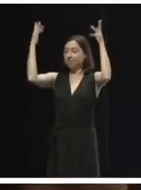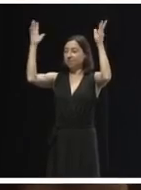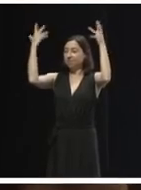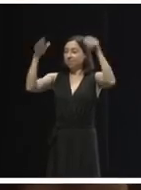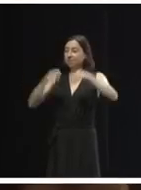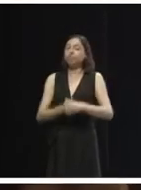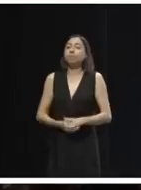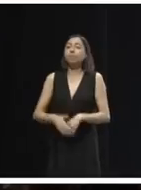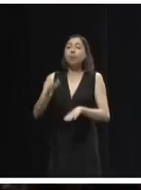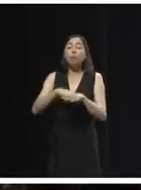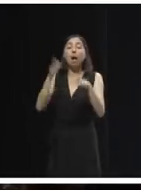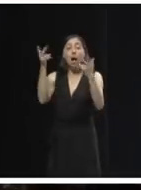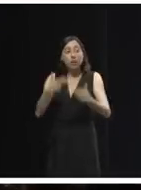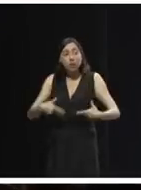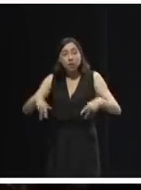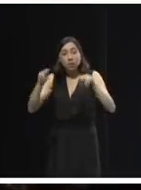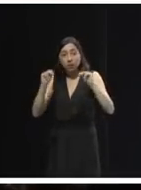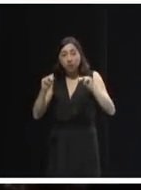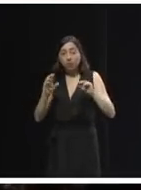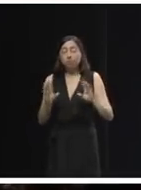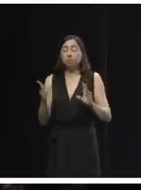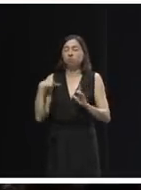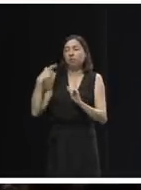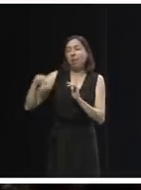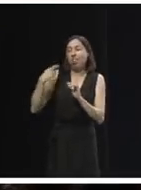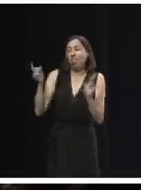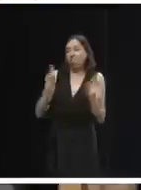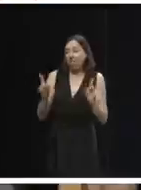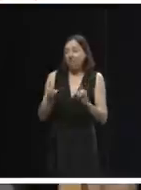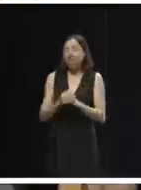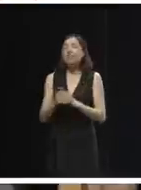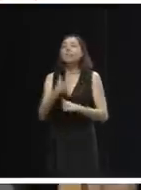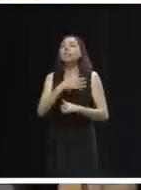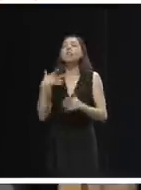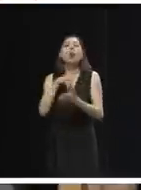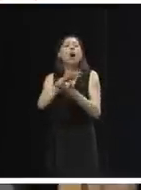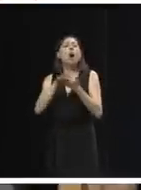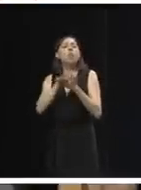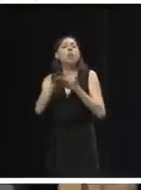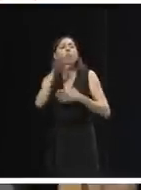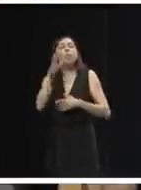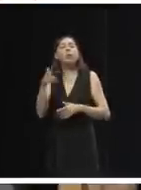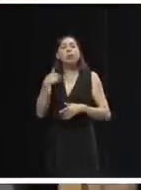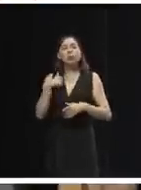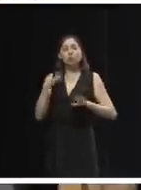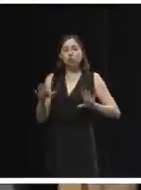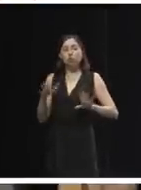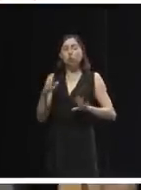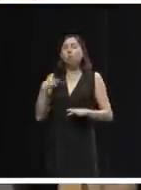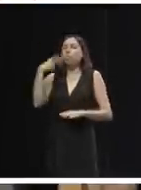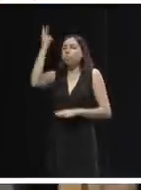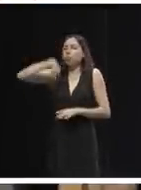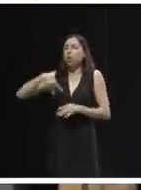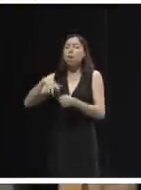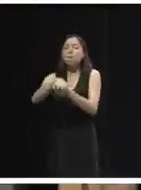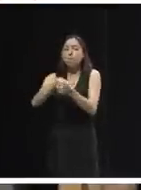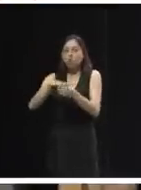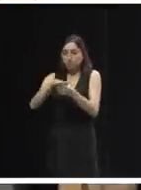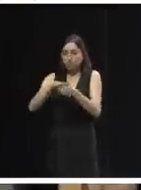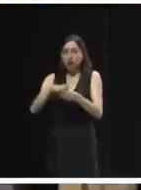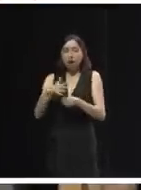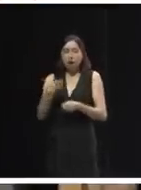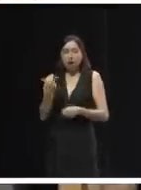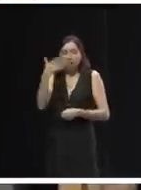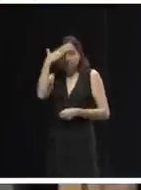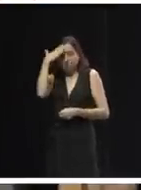Y para terminar, y no extenderme más, quiero hablar, porque yo me considero municipalista principalmente, y aquí veo